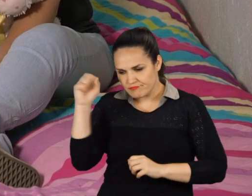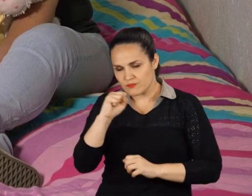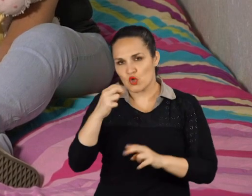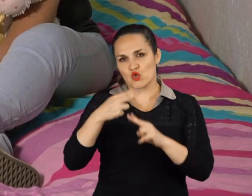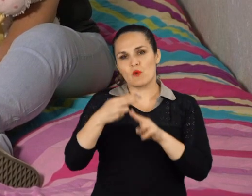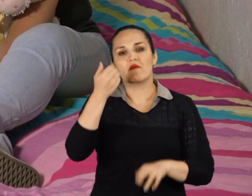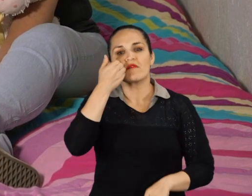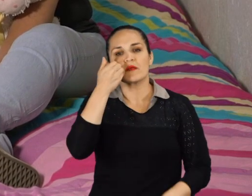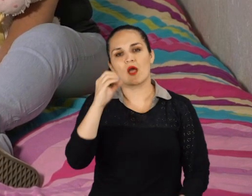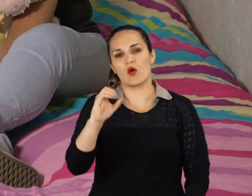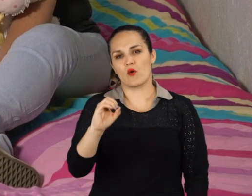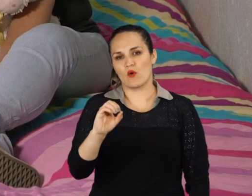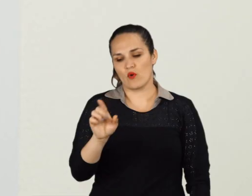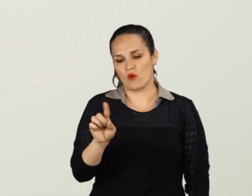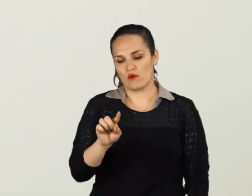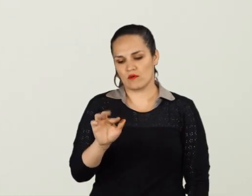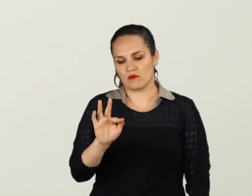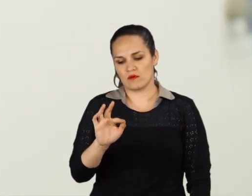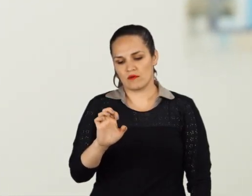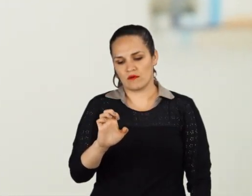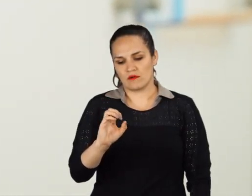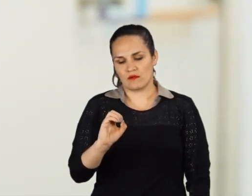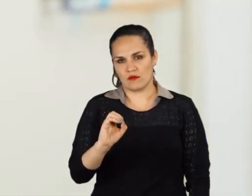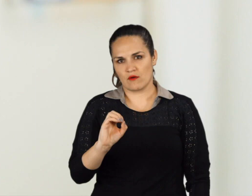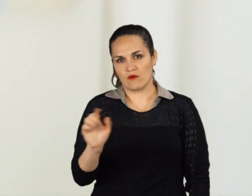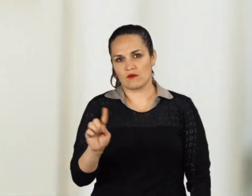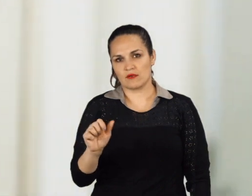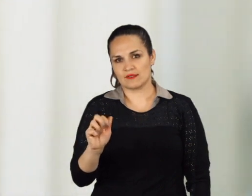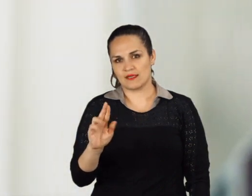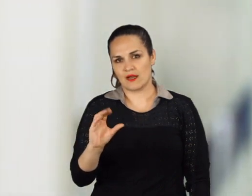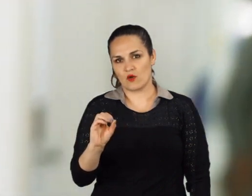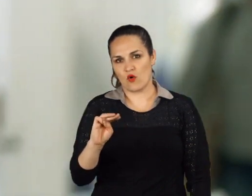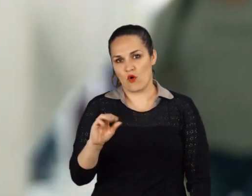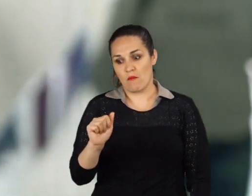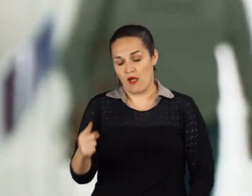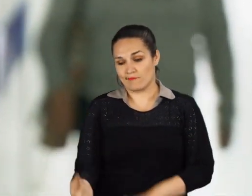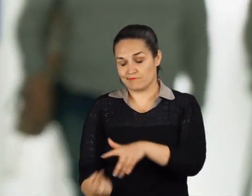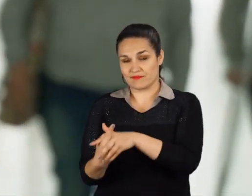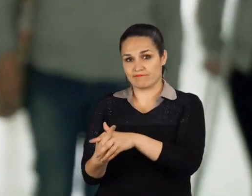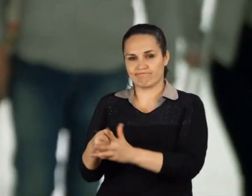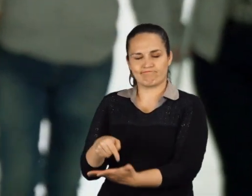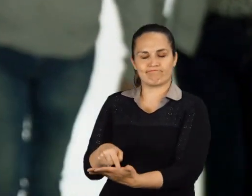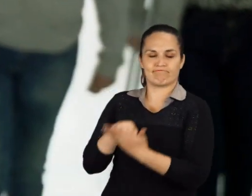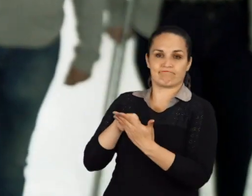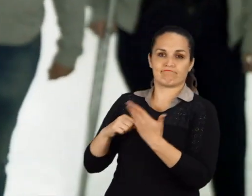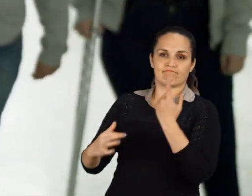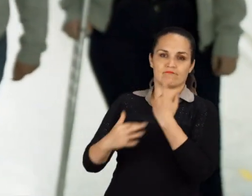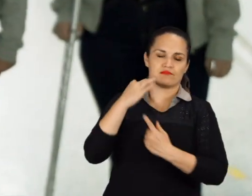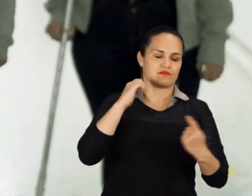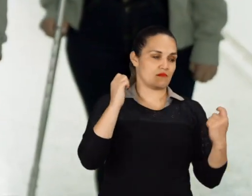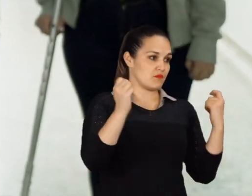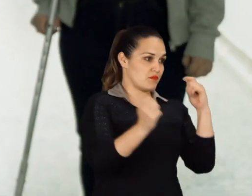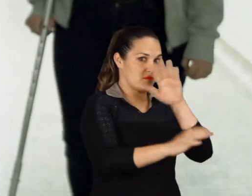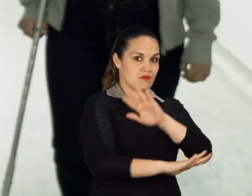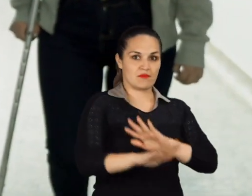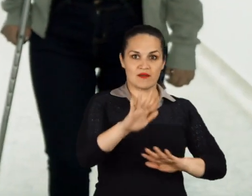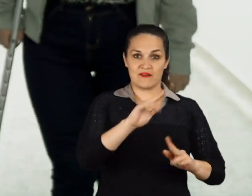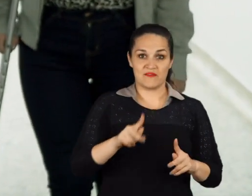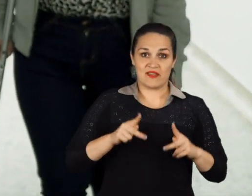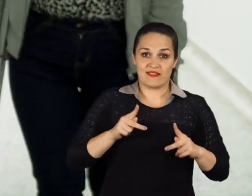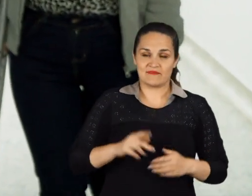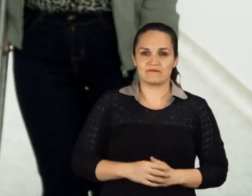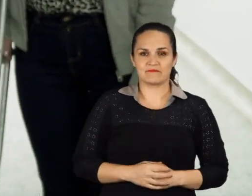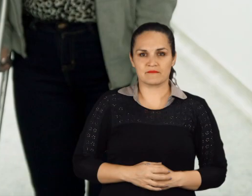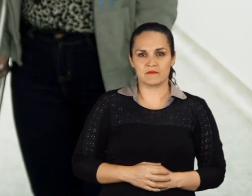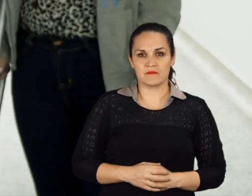desde ese momento la vida nos cambió. Luisa Fernanda